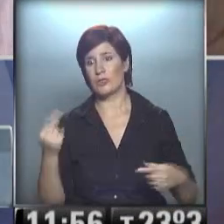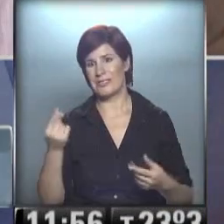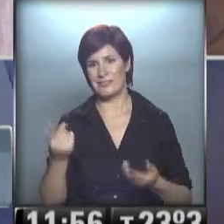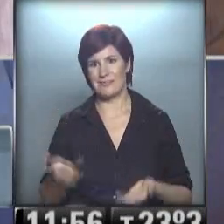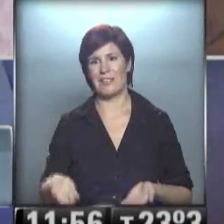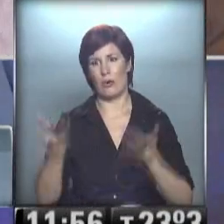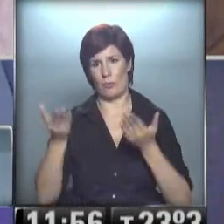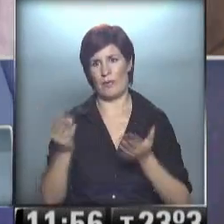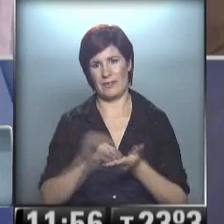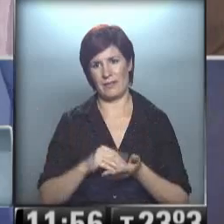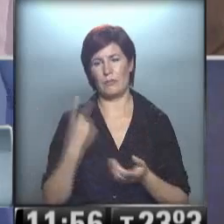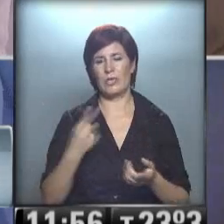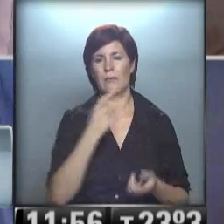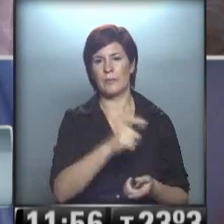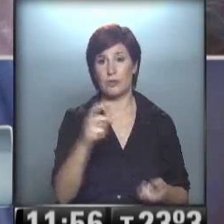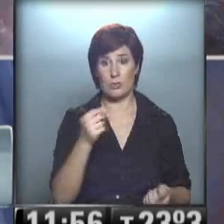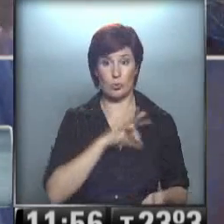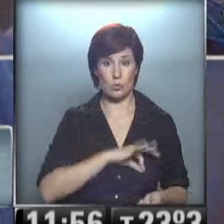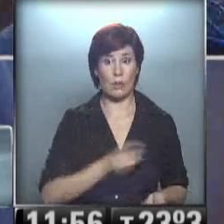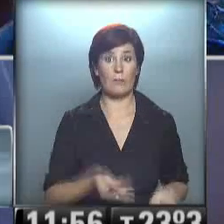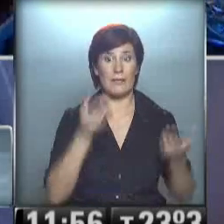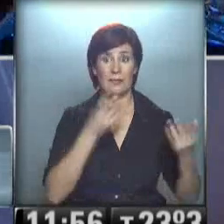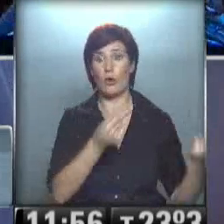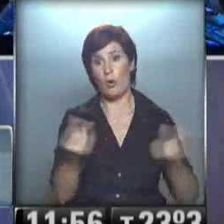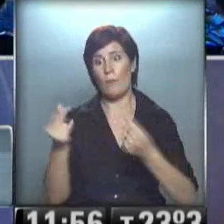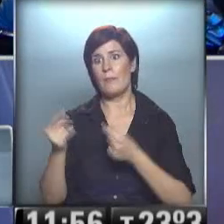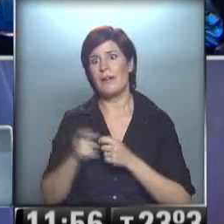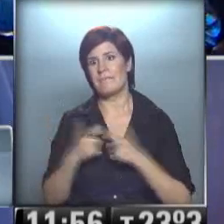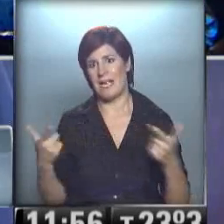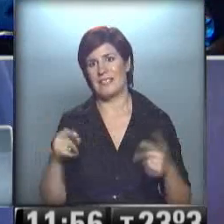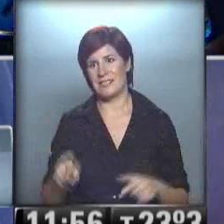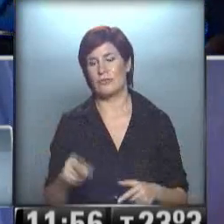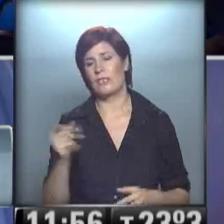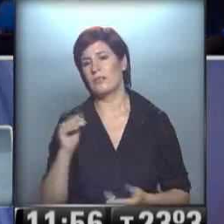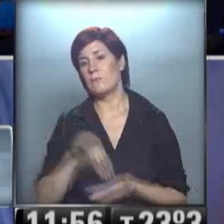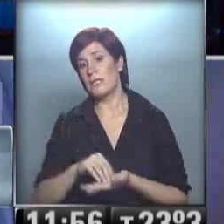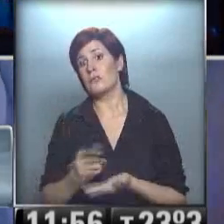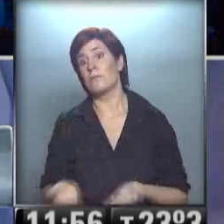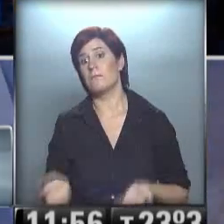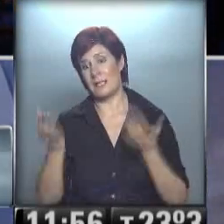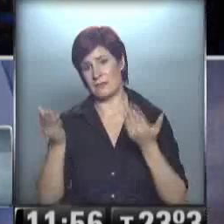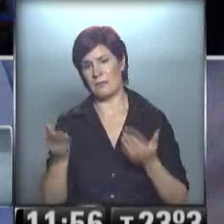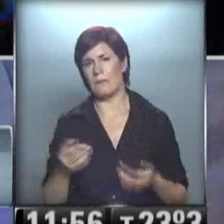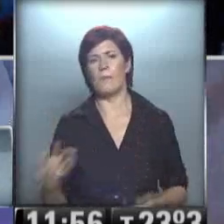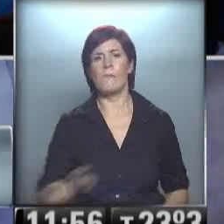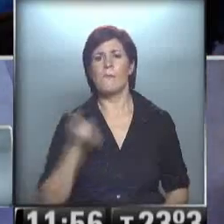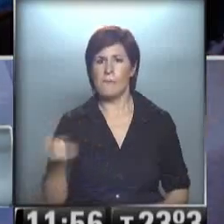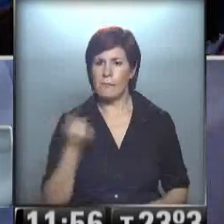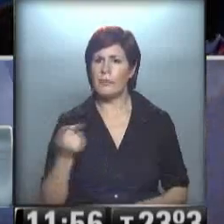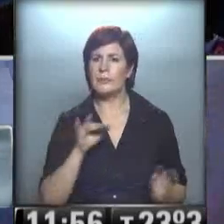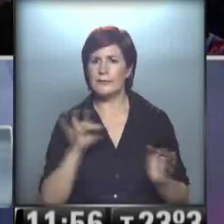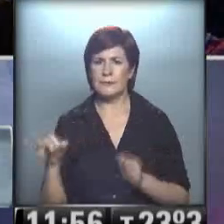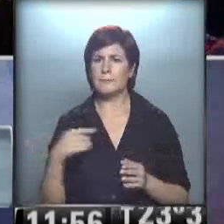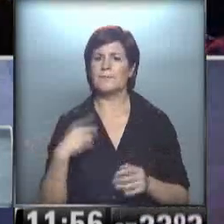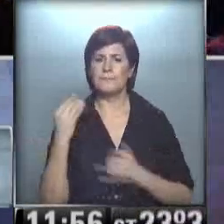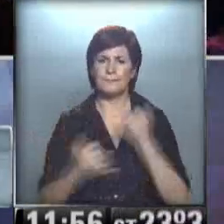porque aumenta la oferta, la demanda también. Pero yo creo que es importante destacar en esto, porque yo creo que va a formar parte del